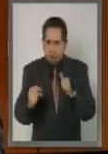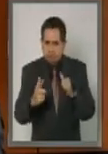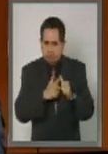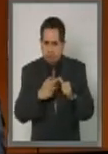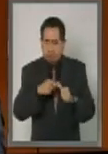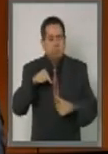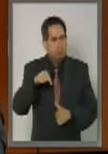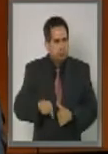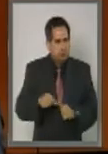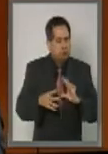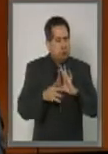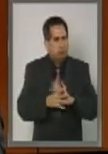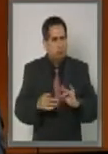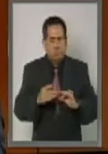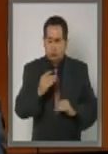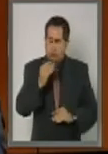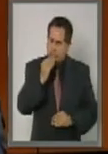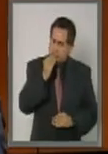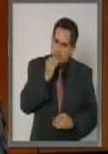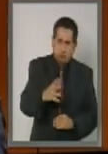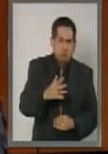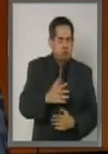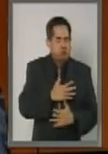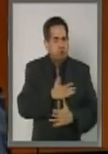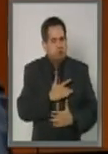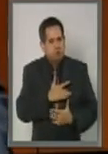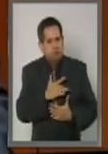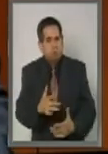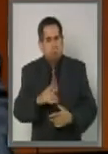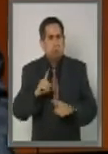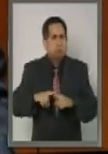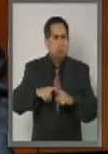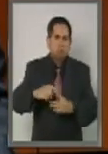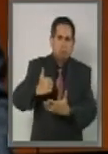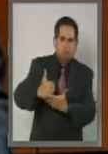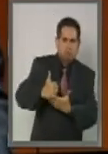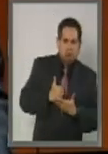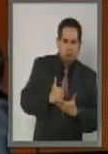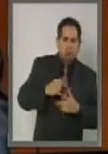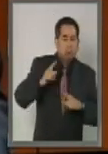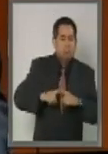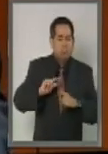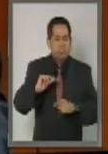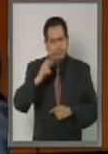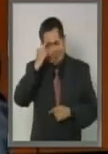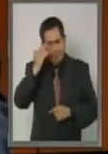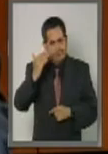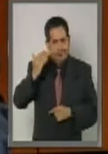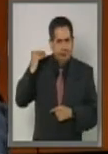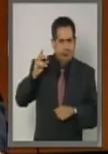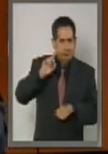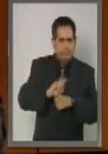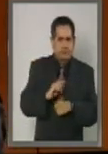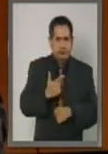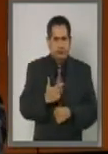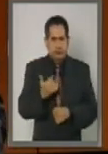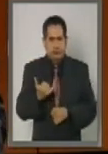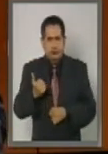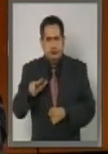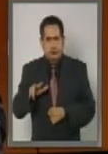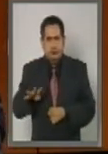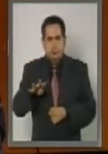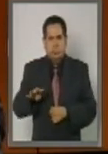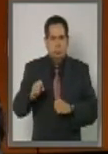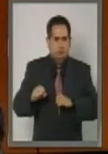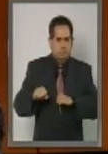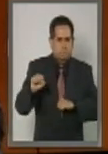la generosa ayuda que hemos recibido los mexicanos a partir de los sismos ocurridos los días 7 y 19